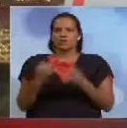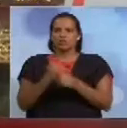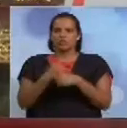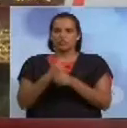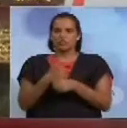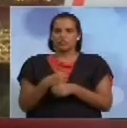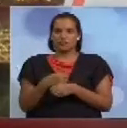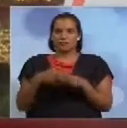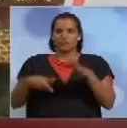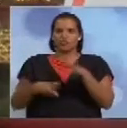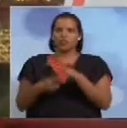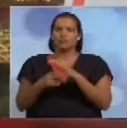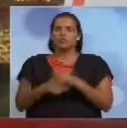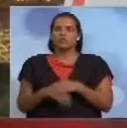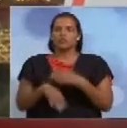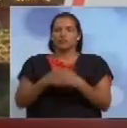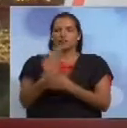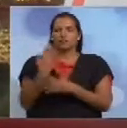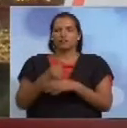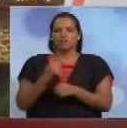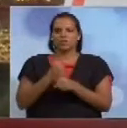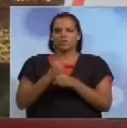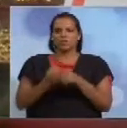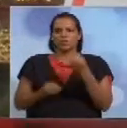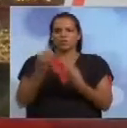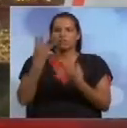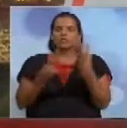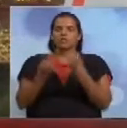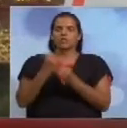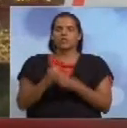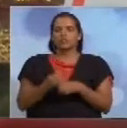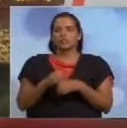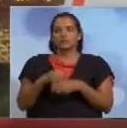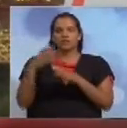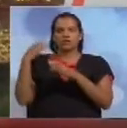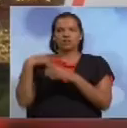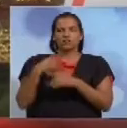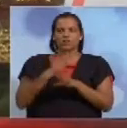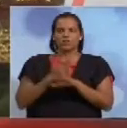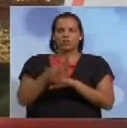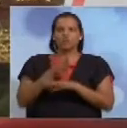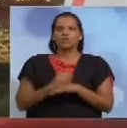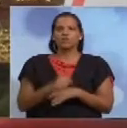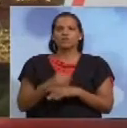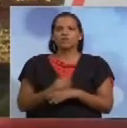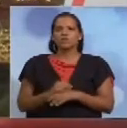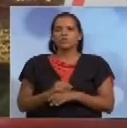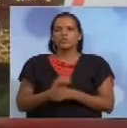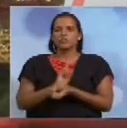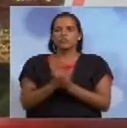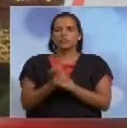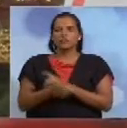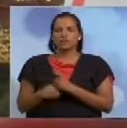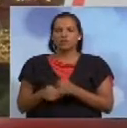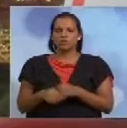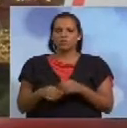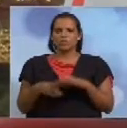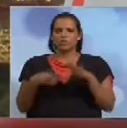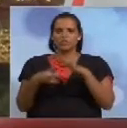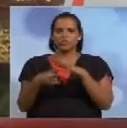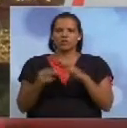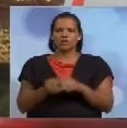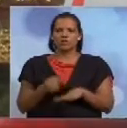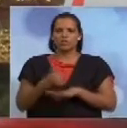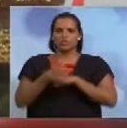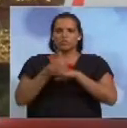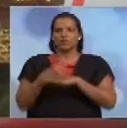Se realizó la inauguración del nuevo funcionamiento de la refinería de Esmeraldas luego de su rehabilitación. El acto contó con la